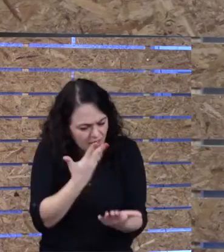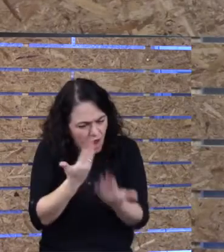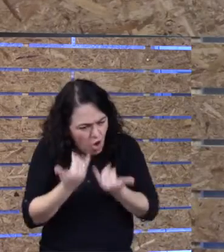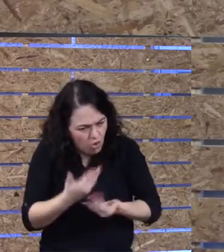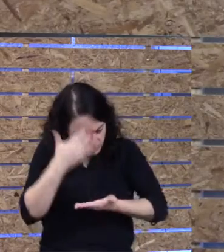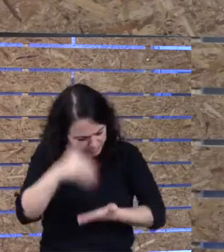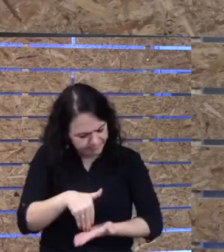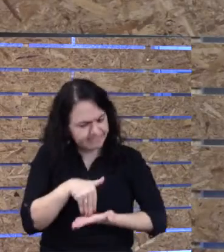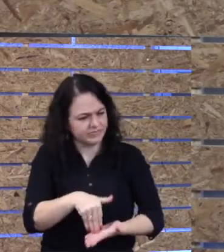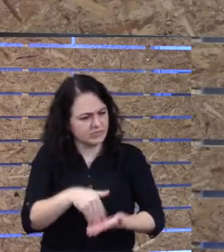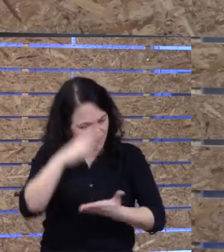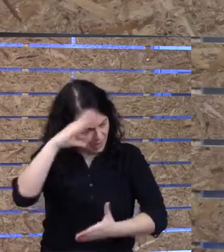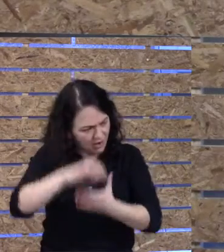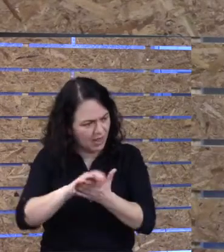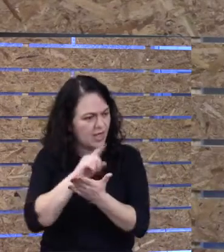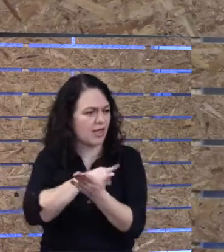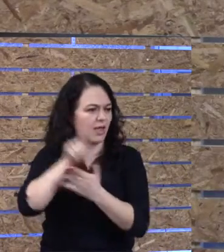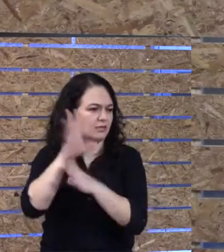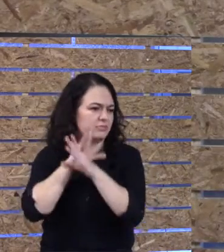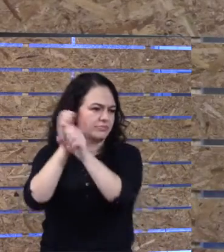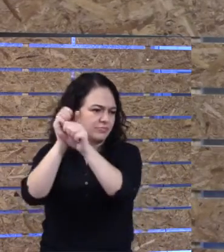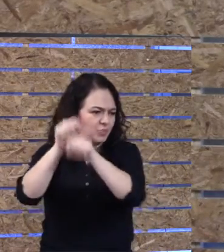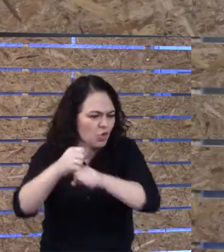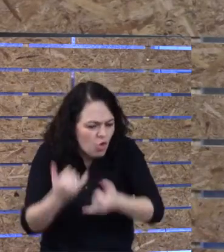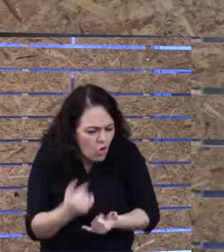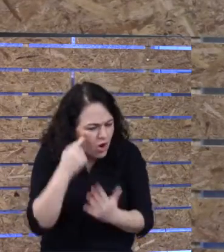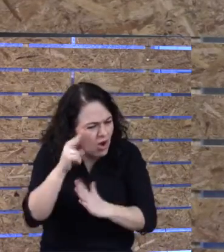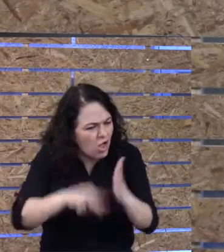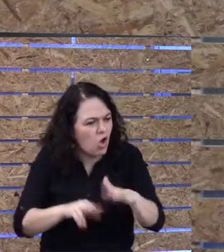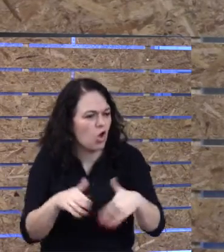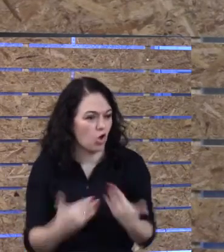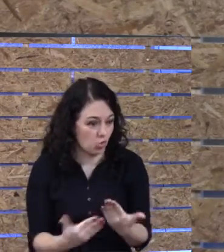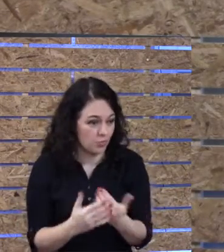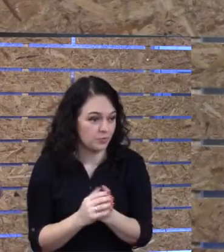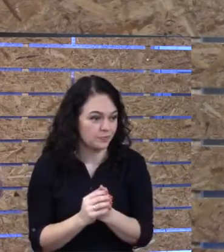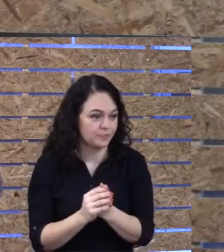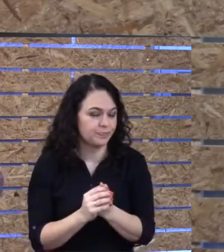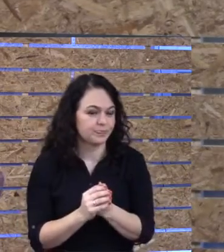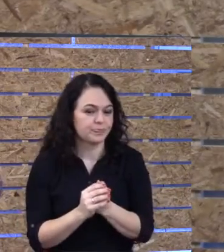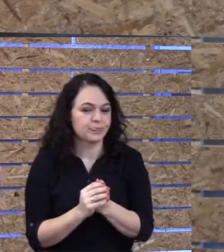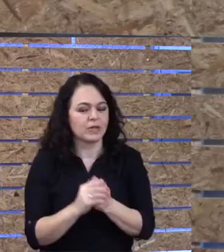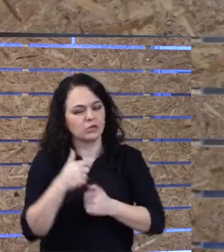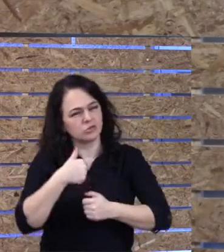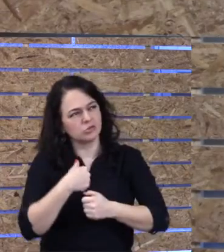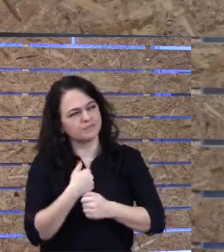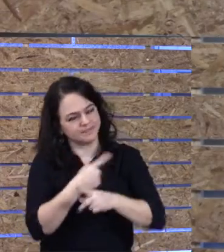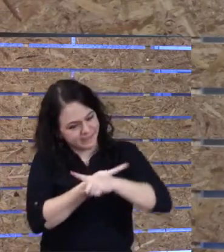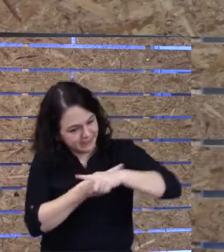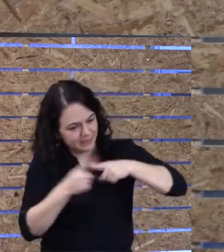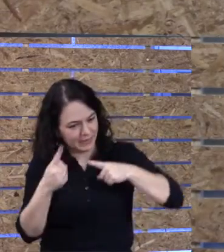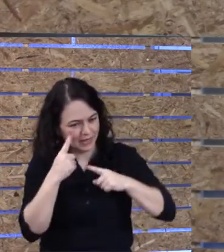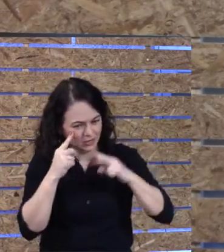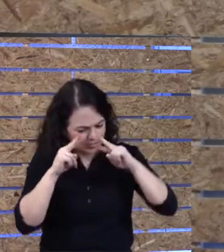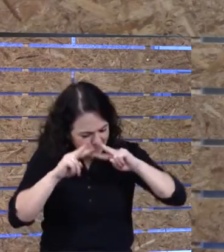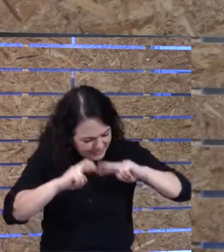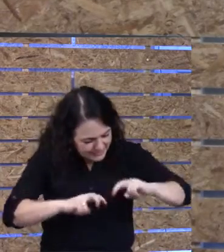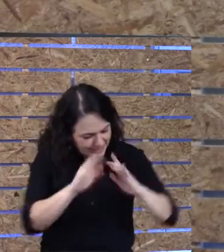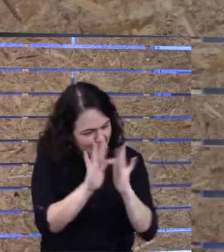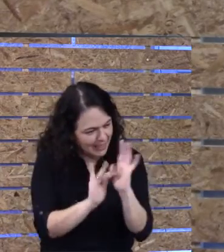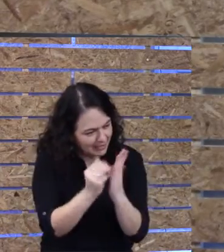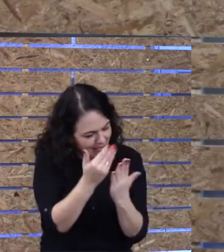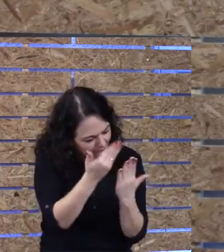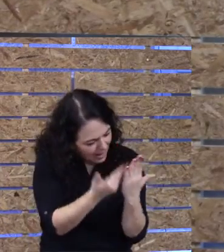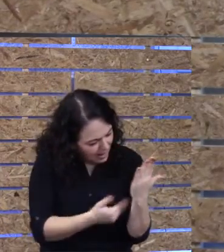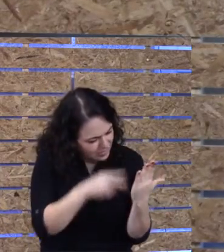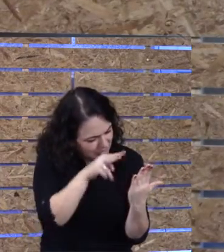Bueno, mucho que comentar. He pasado durante la semana explorando tanto las escrituras en